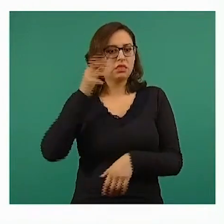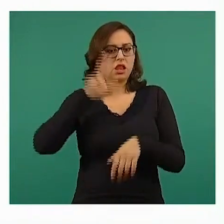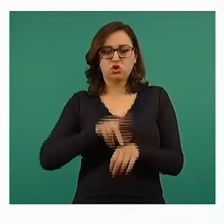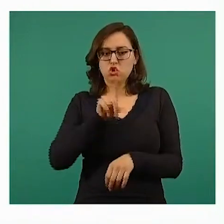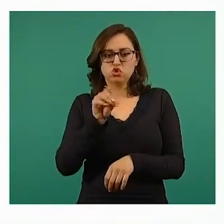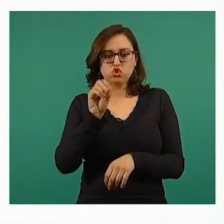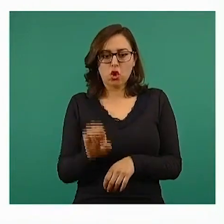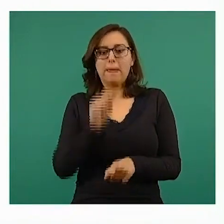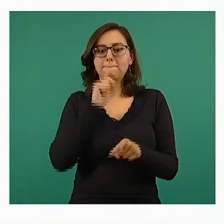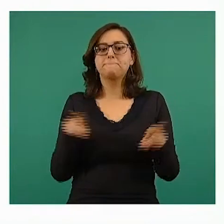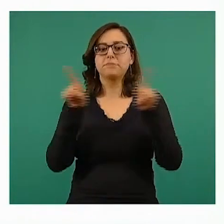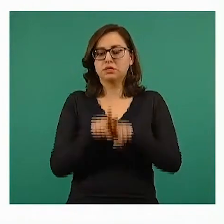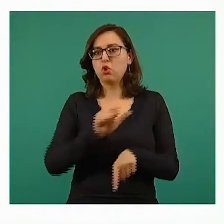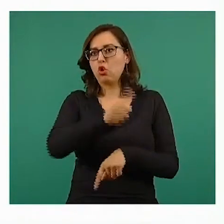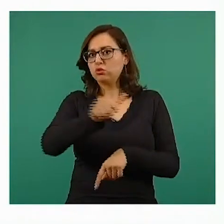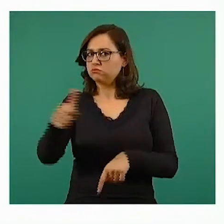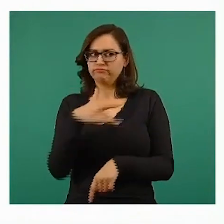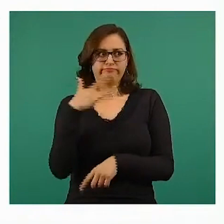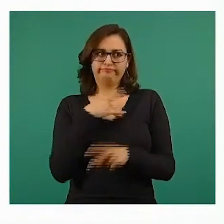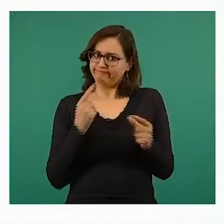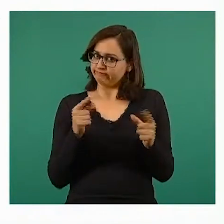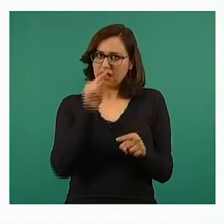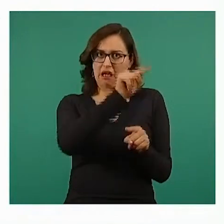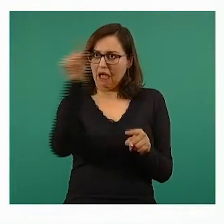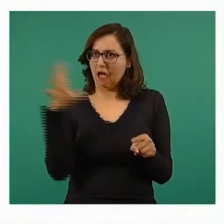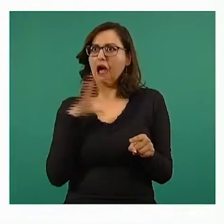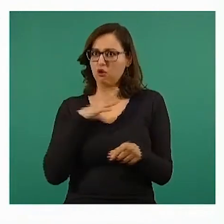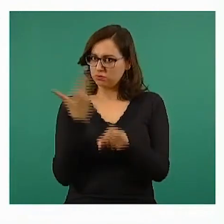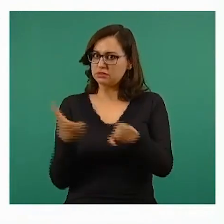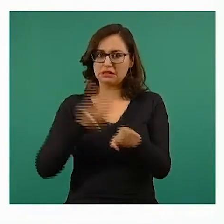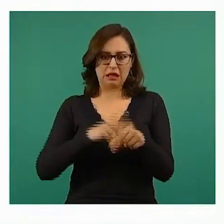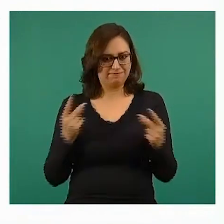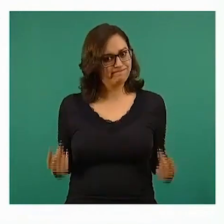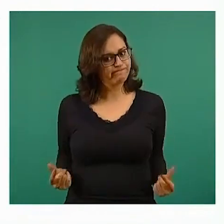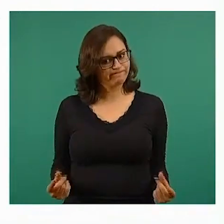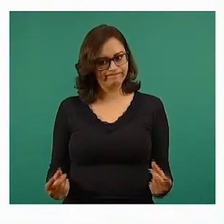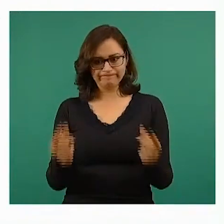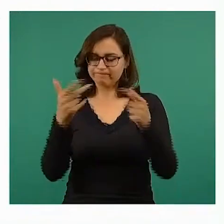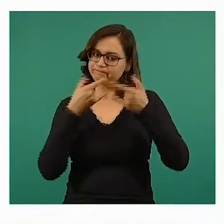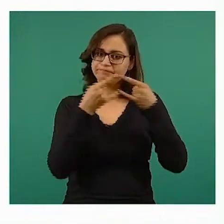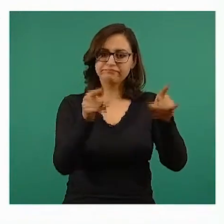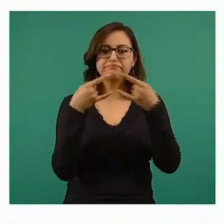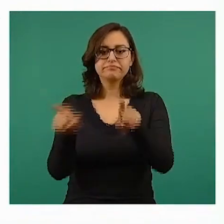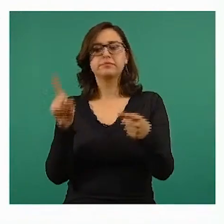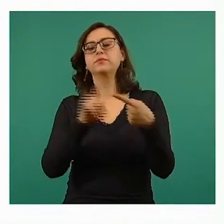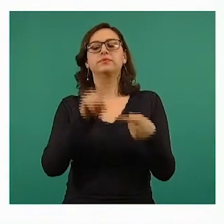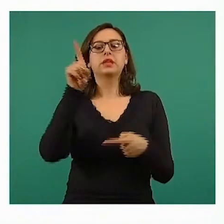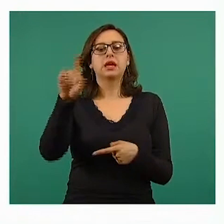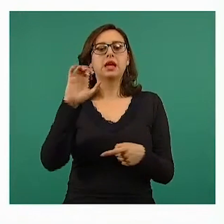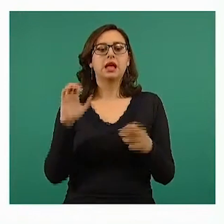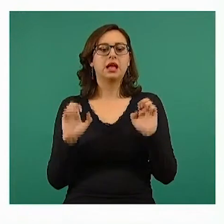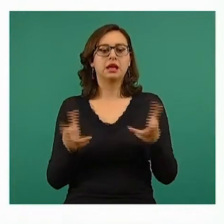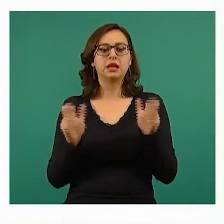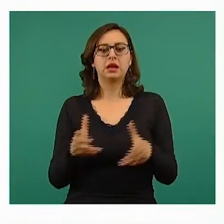serie de estrategias que permitieron esta apertura anticipada. En el Hospital número 1 de Tapachula, Chiapas, con 40 camas, en el Hospital 33 de